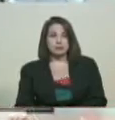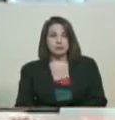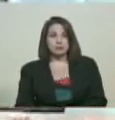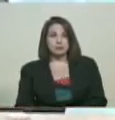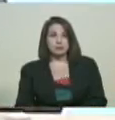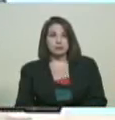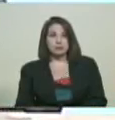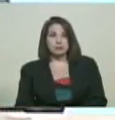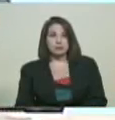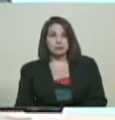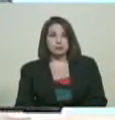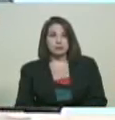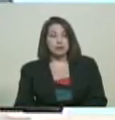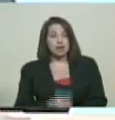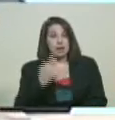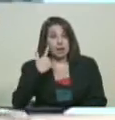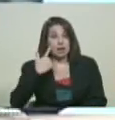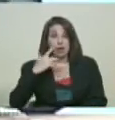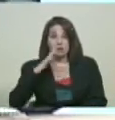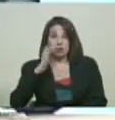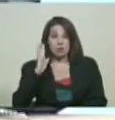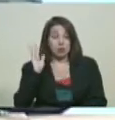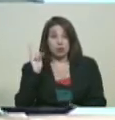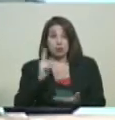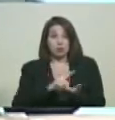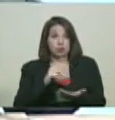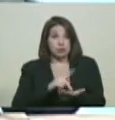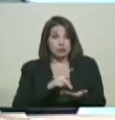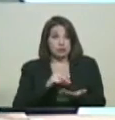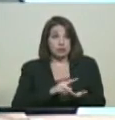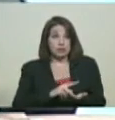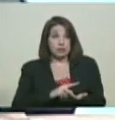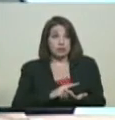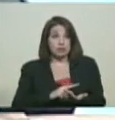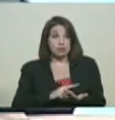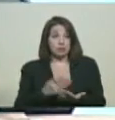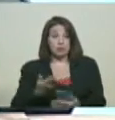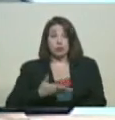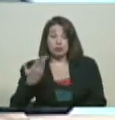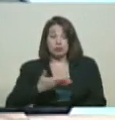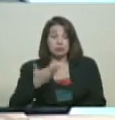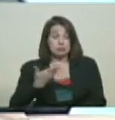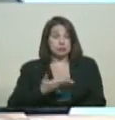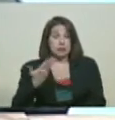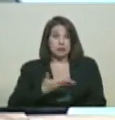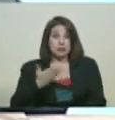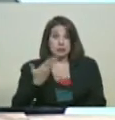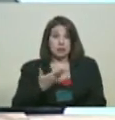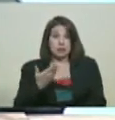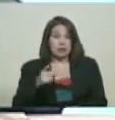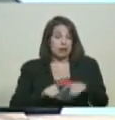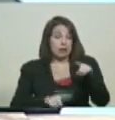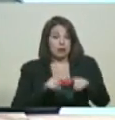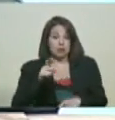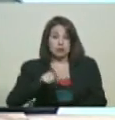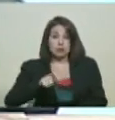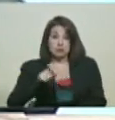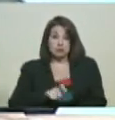no llegué con una suficiente magnitud lo que nos estamos jugando